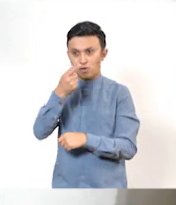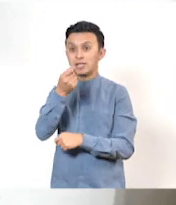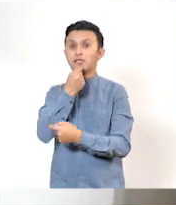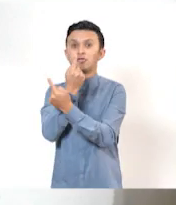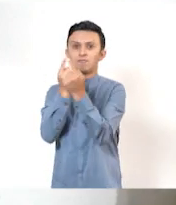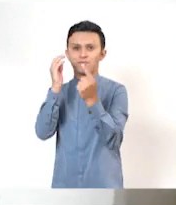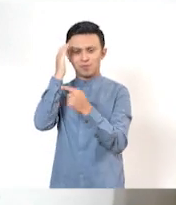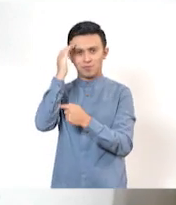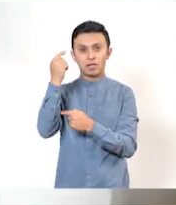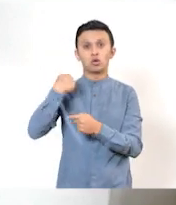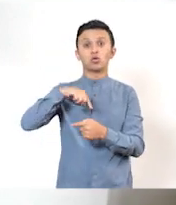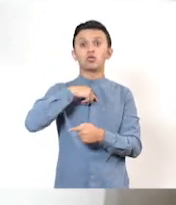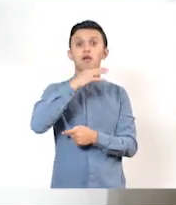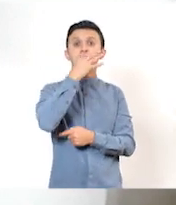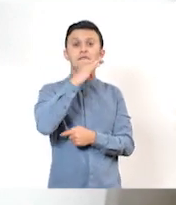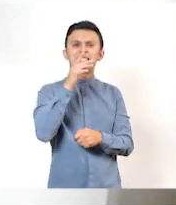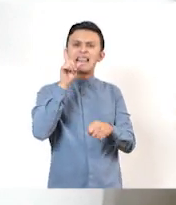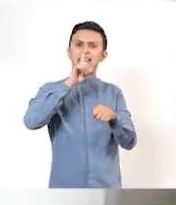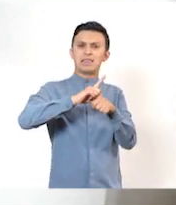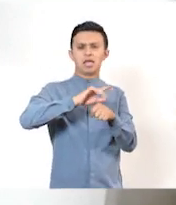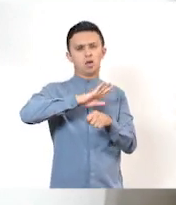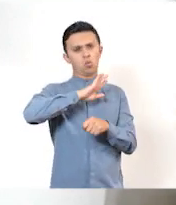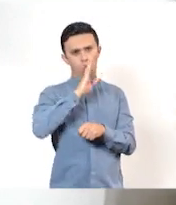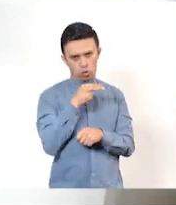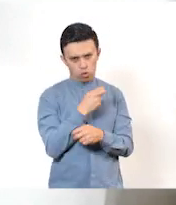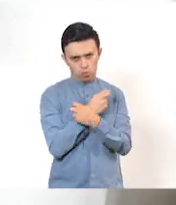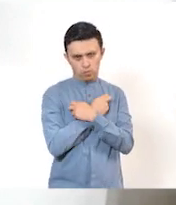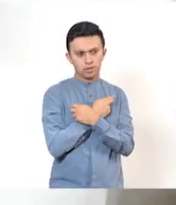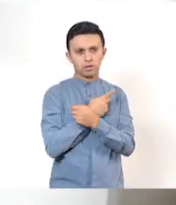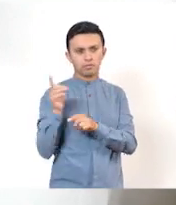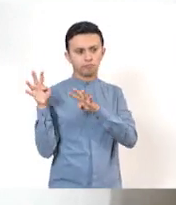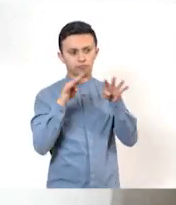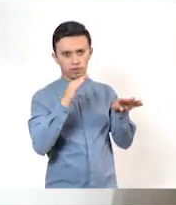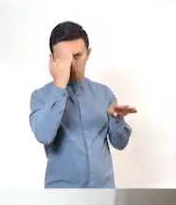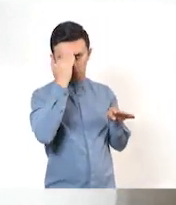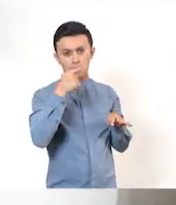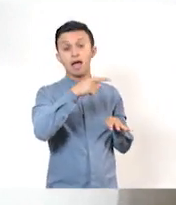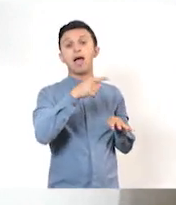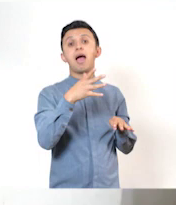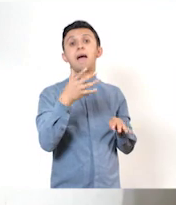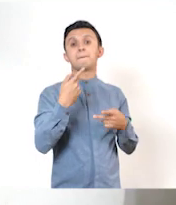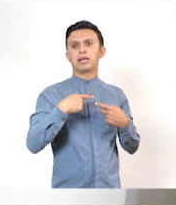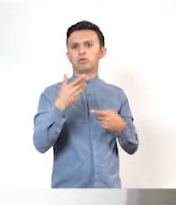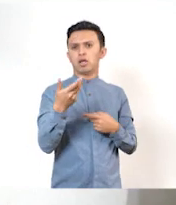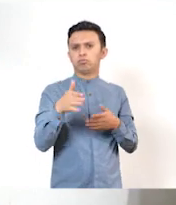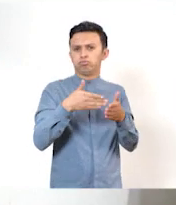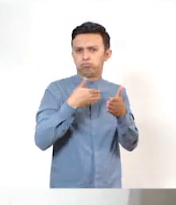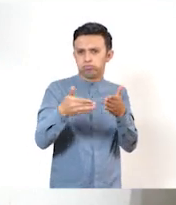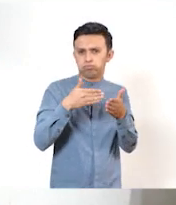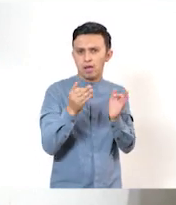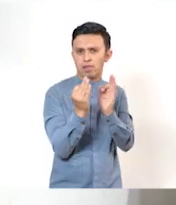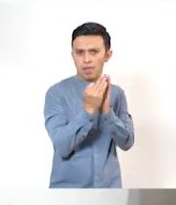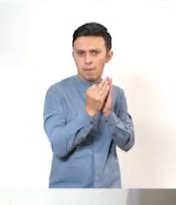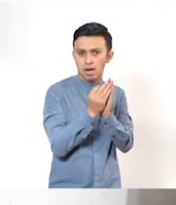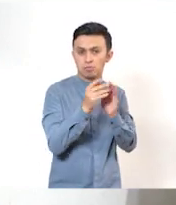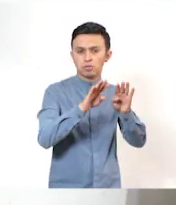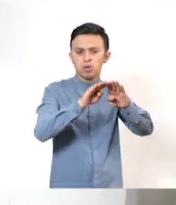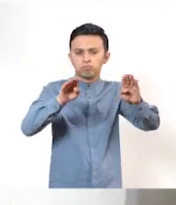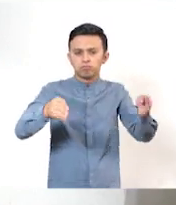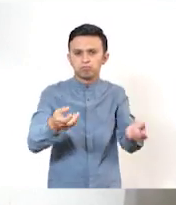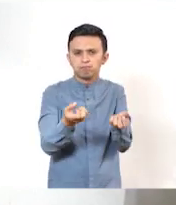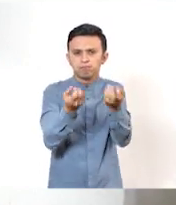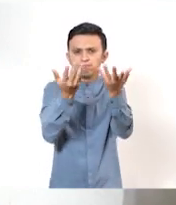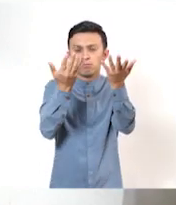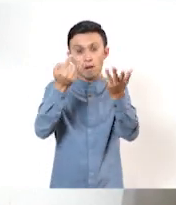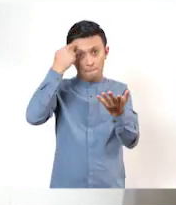vieran cómo festejamos el Día de Muertos. Ahí la gente hace tamales y pone